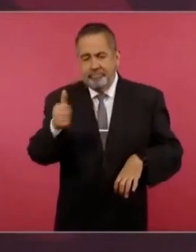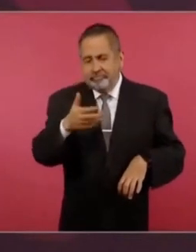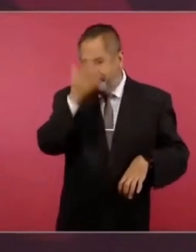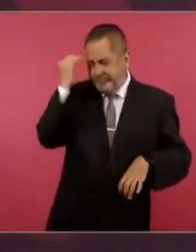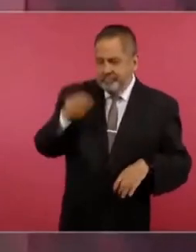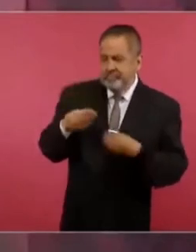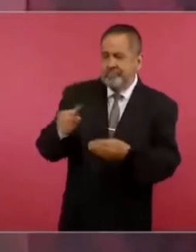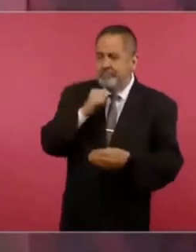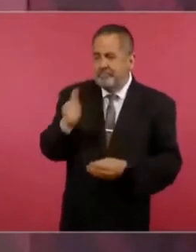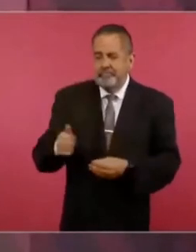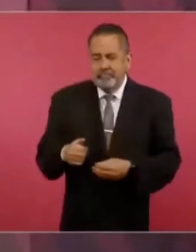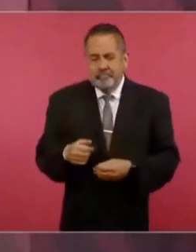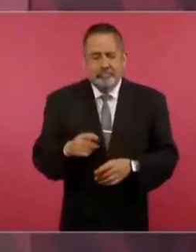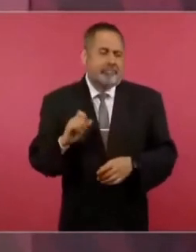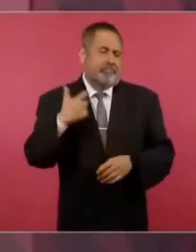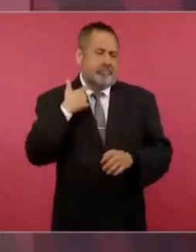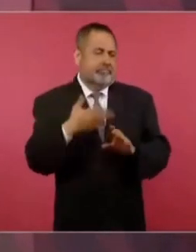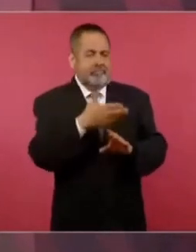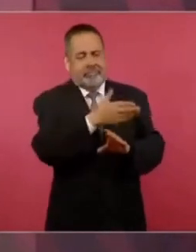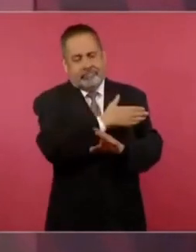Los que estaban antes.